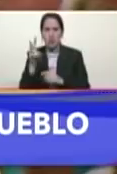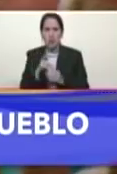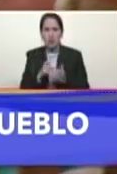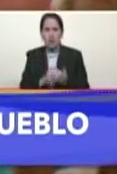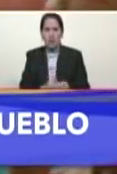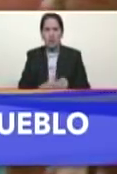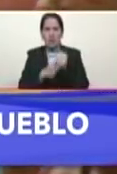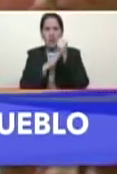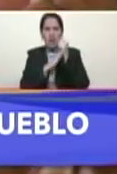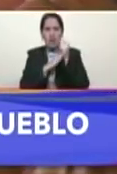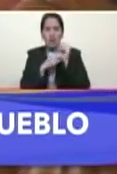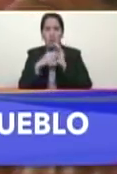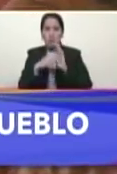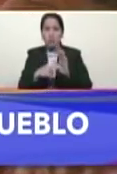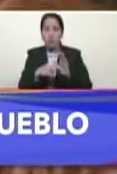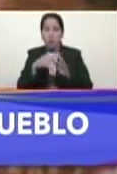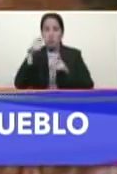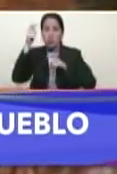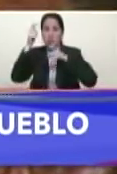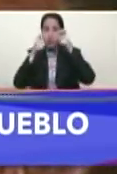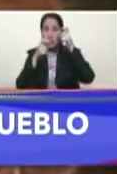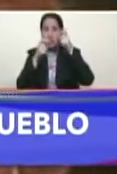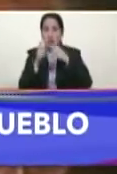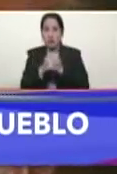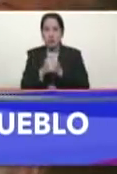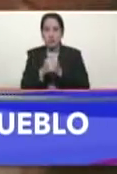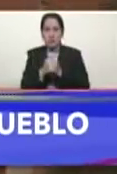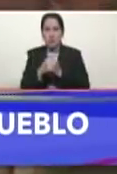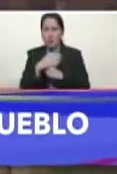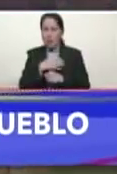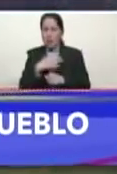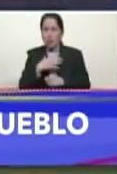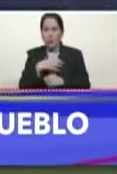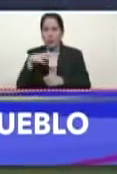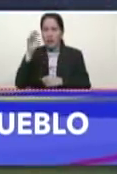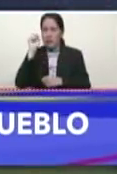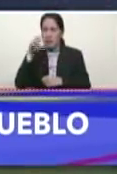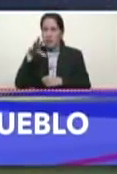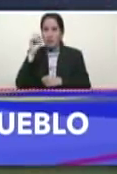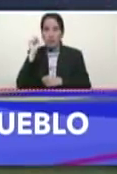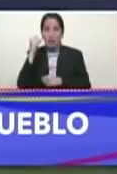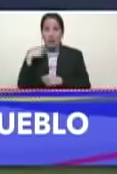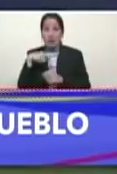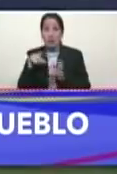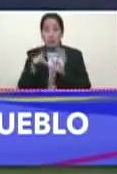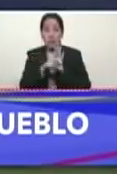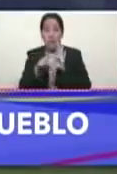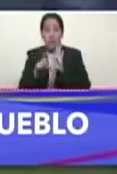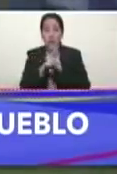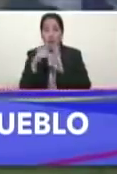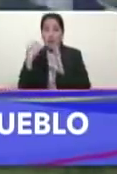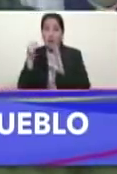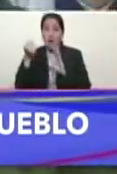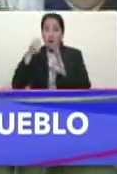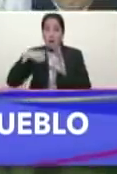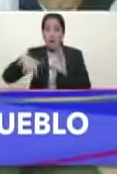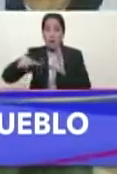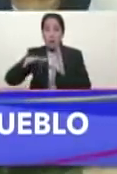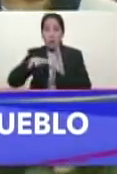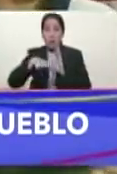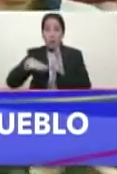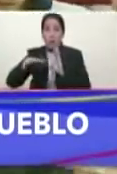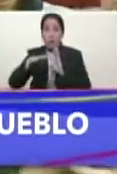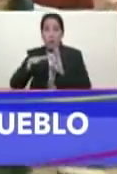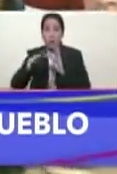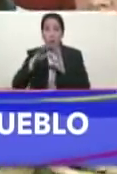que representamos los chavistas y los bolivarianos. No nos pueden entender. Tenemos legitimidad en el pueblo, en la comunidad, en la